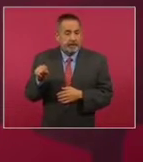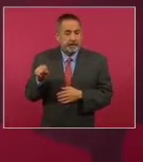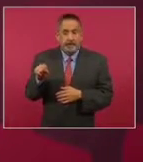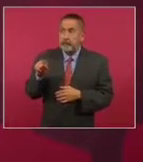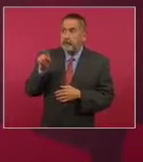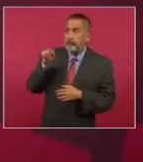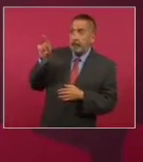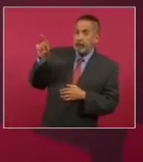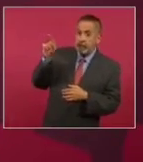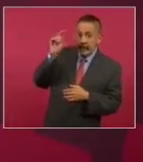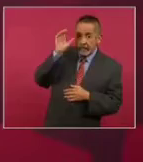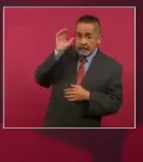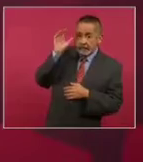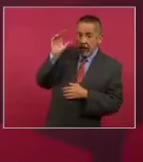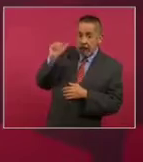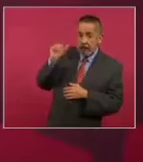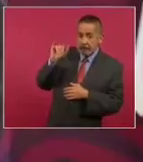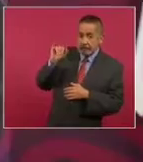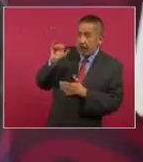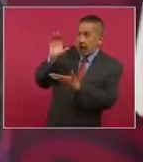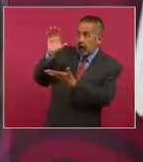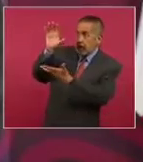llega de Asia.